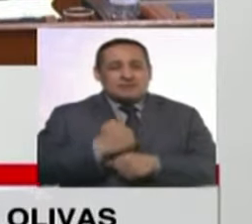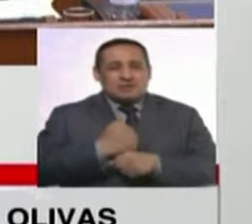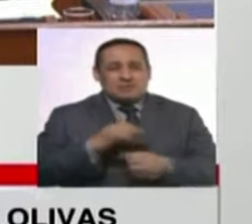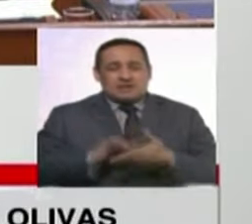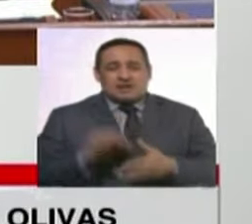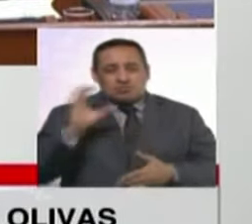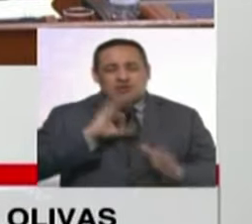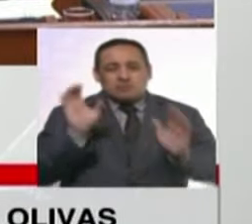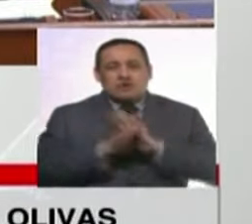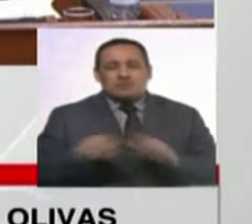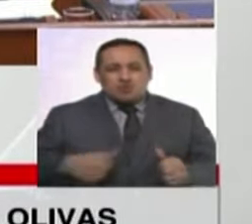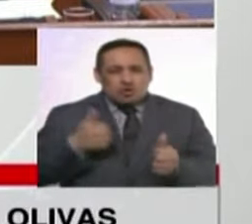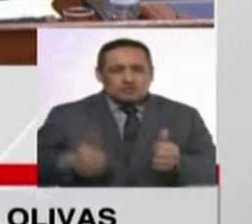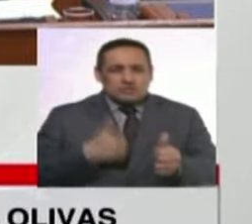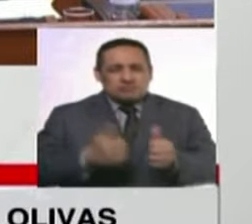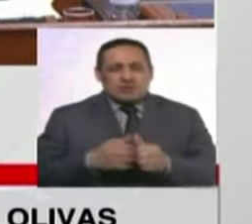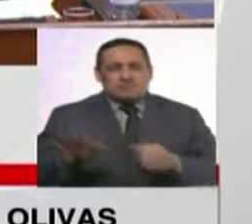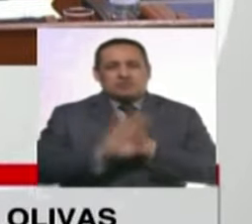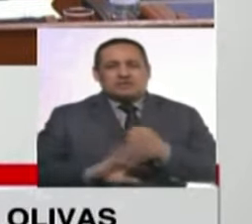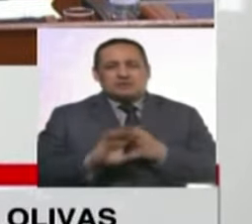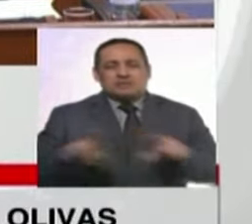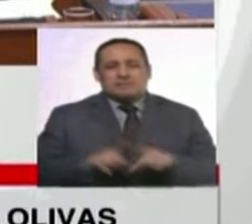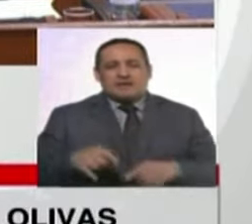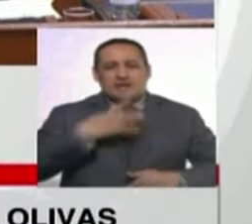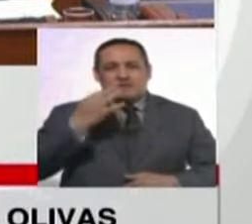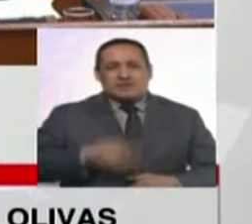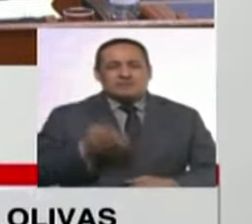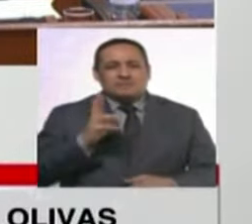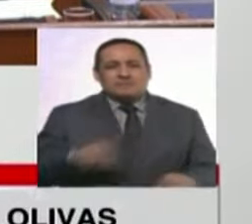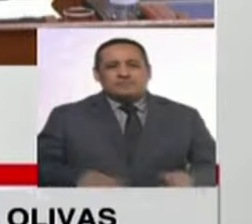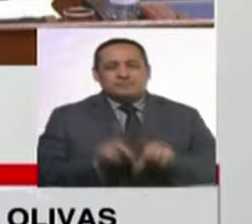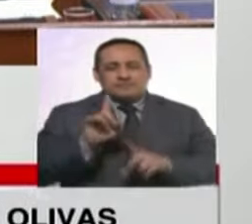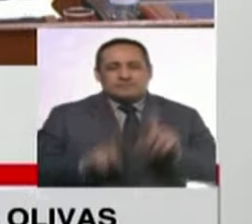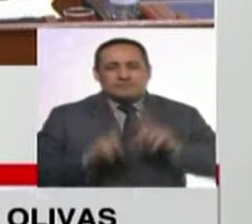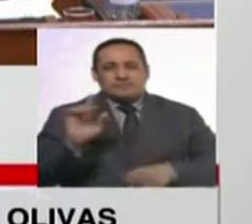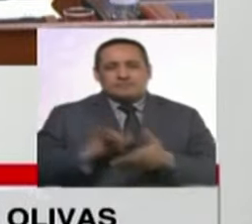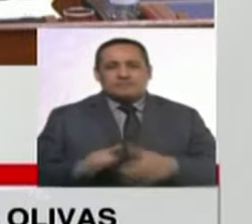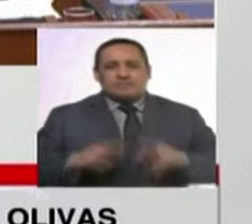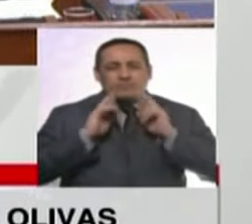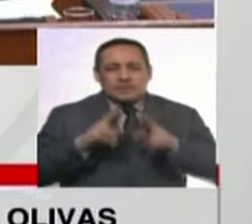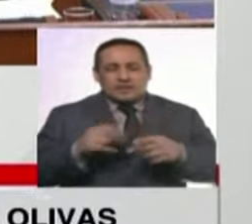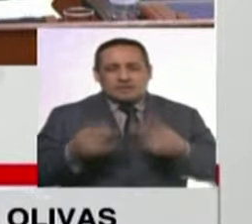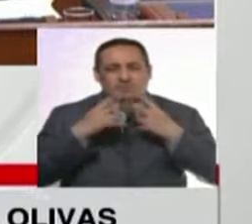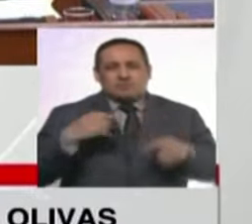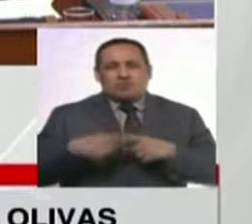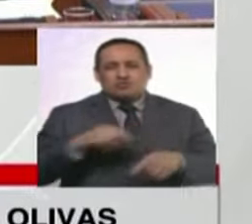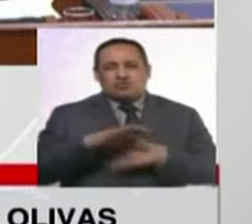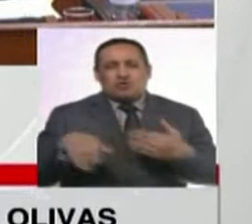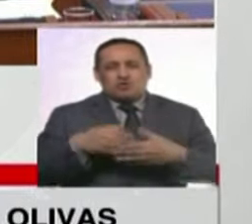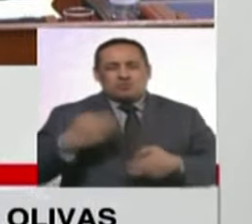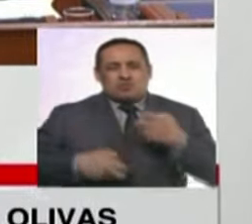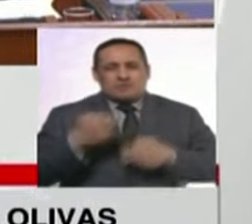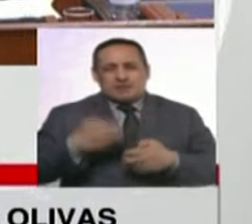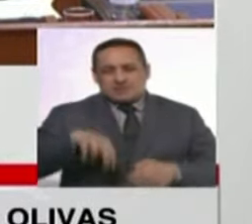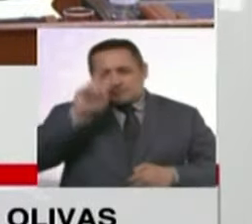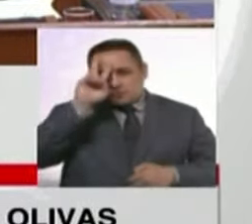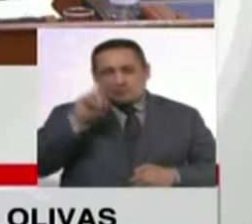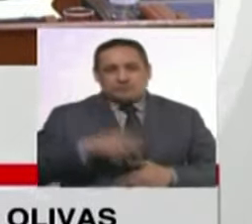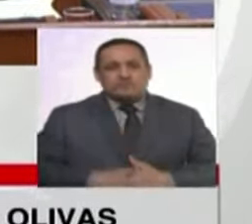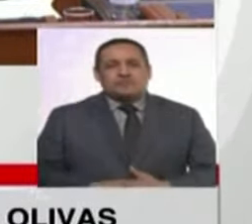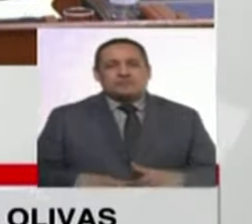lo que busca es seguir blindando a los verdaderos delincuentes y a tienen que responder por todo el daño que le están haciendo al país